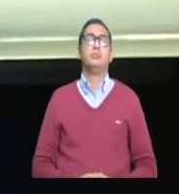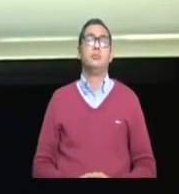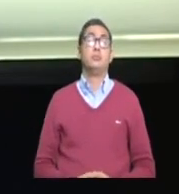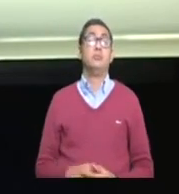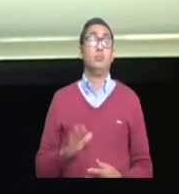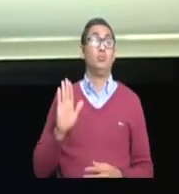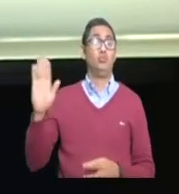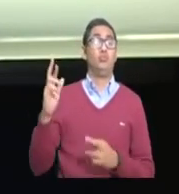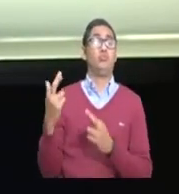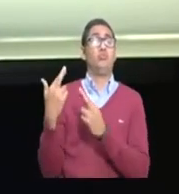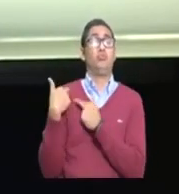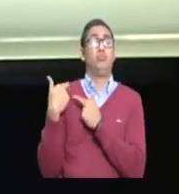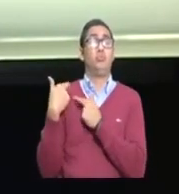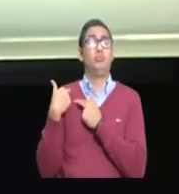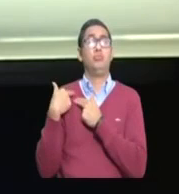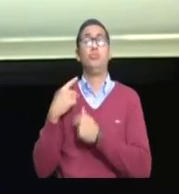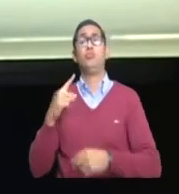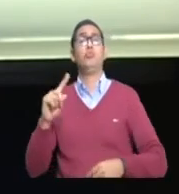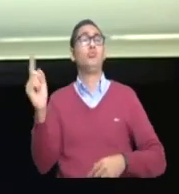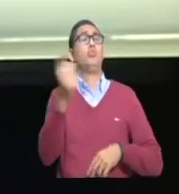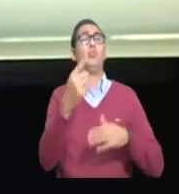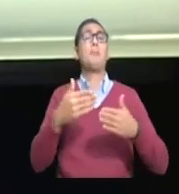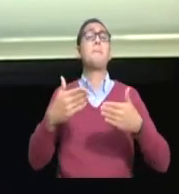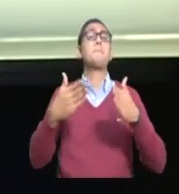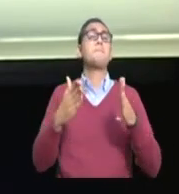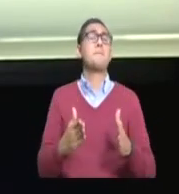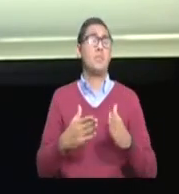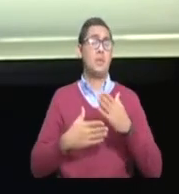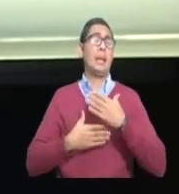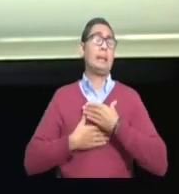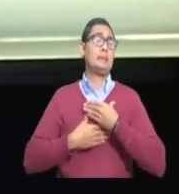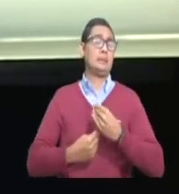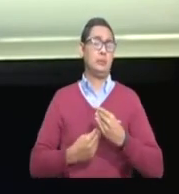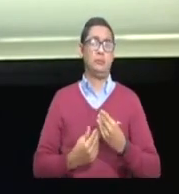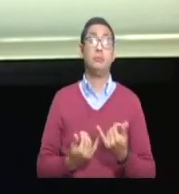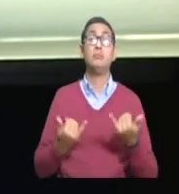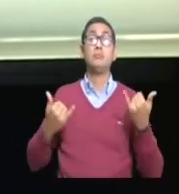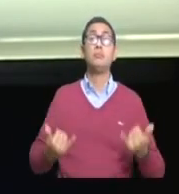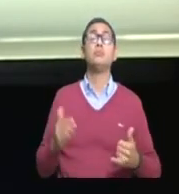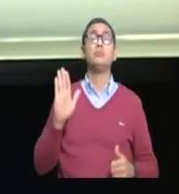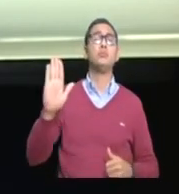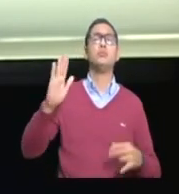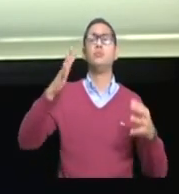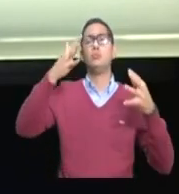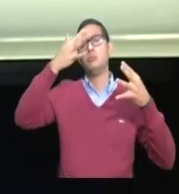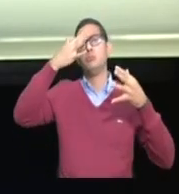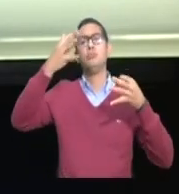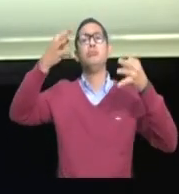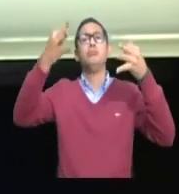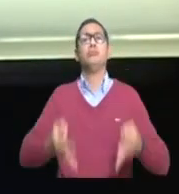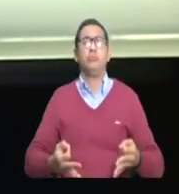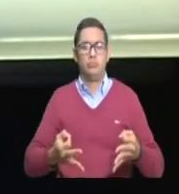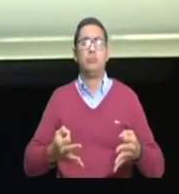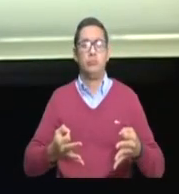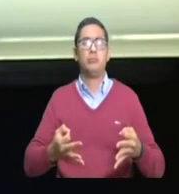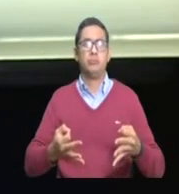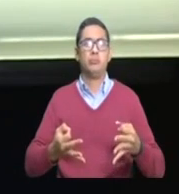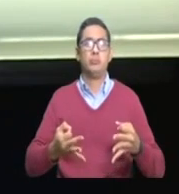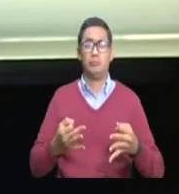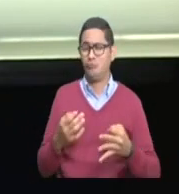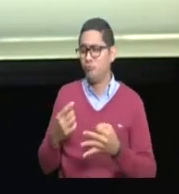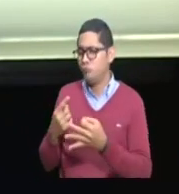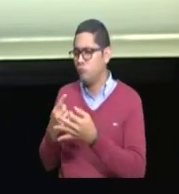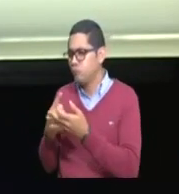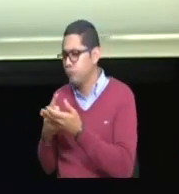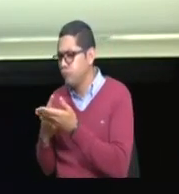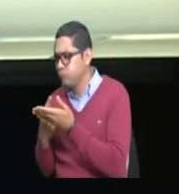salud del pueblo panameño hemos tomado la decisión, después de